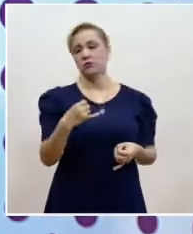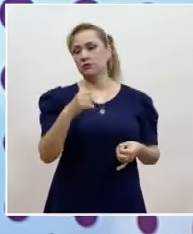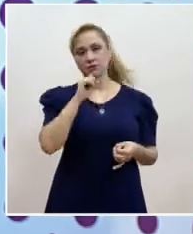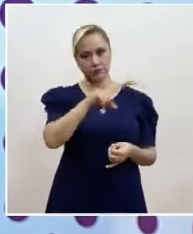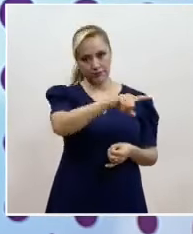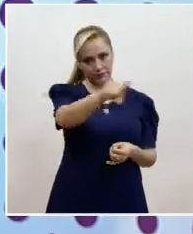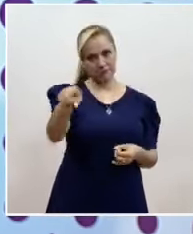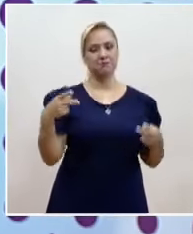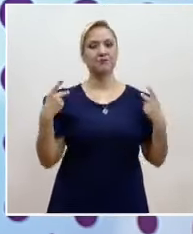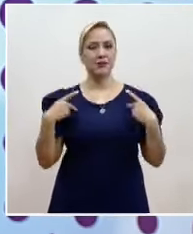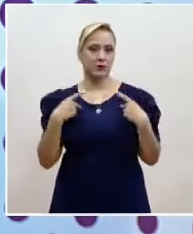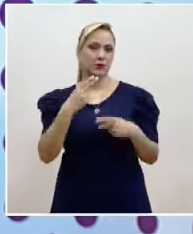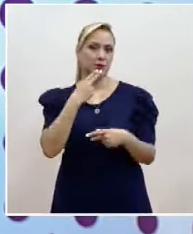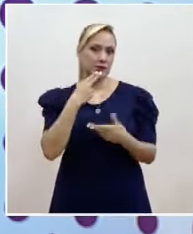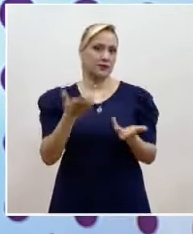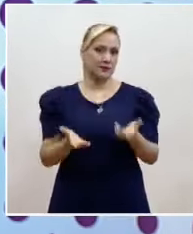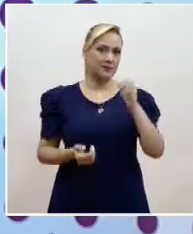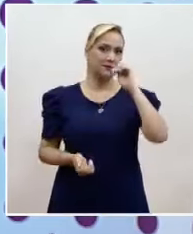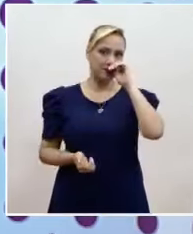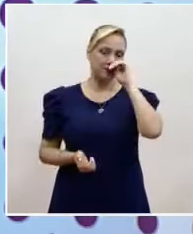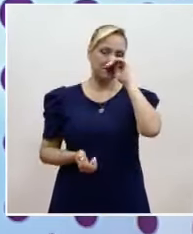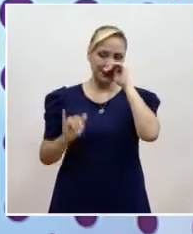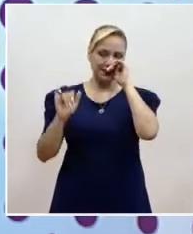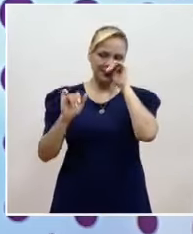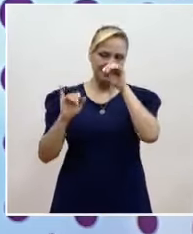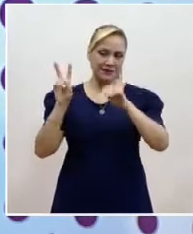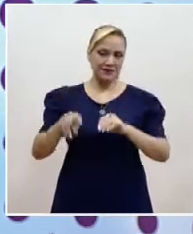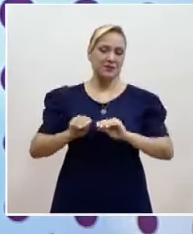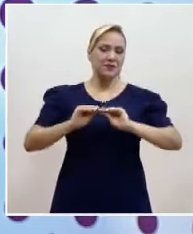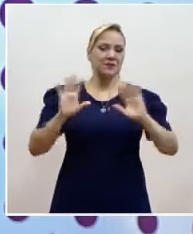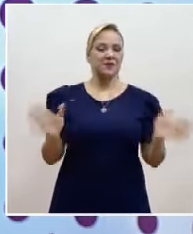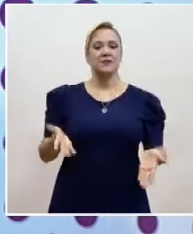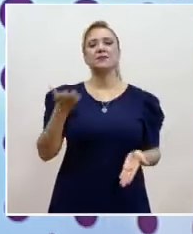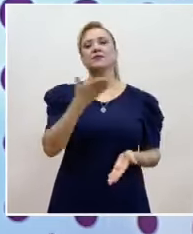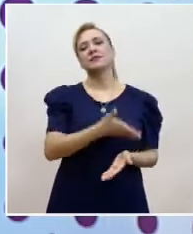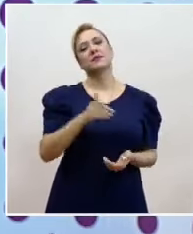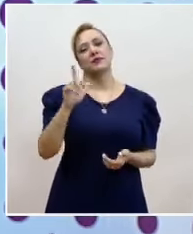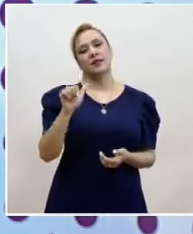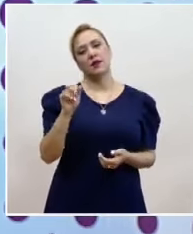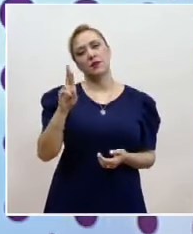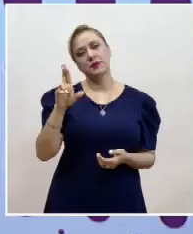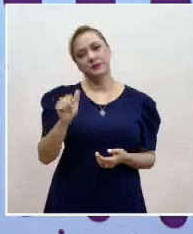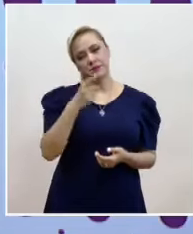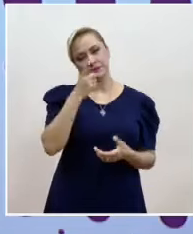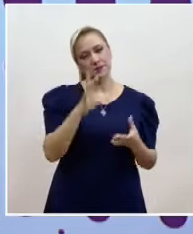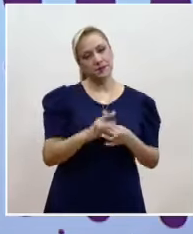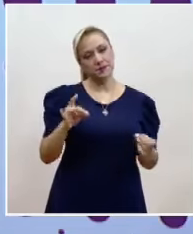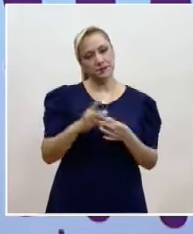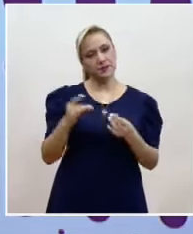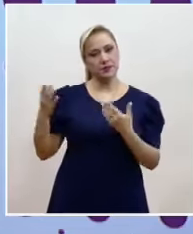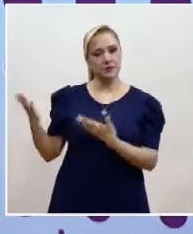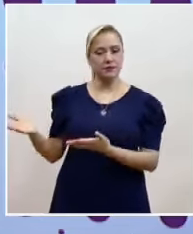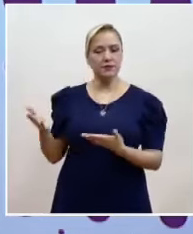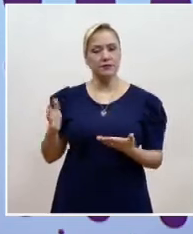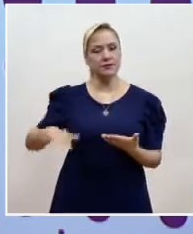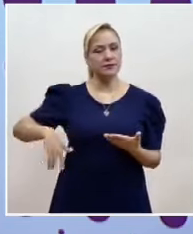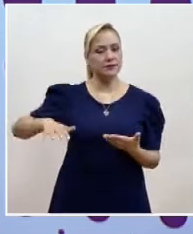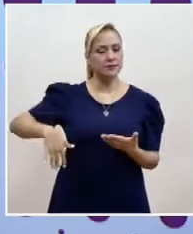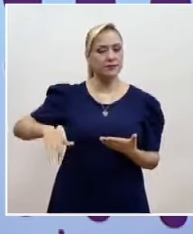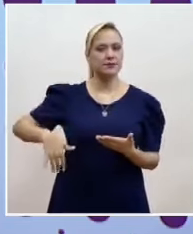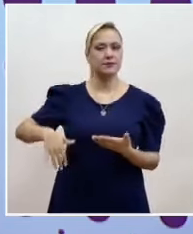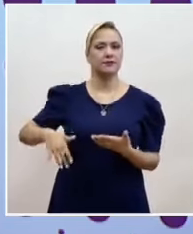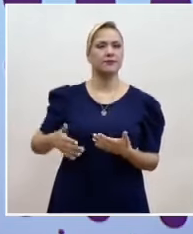consumidores de la justicia. Claro. ¿No? Laura, ya mencionaba Arturo algunos puntos importantes así en términos generales, ahora que estamos hablando,